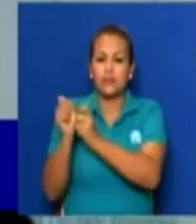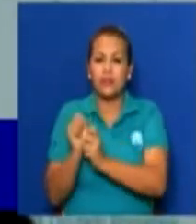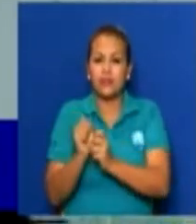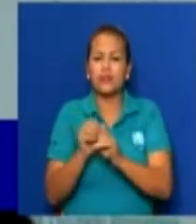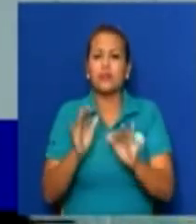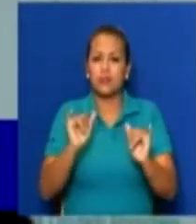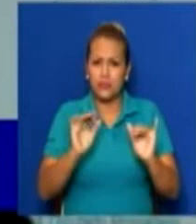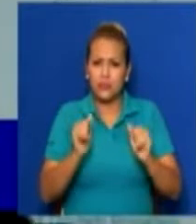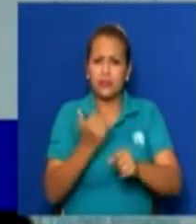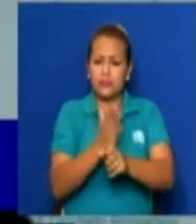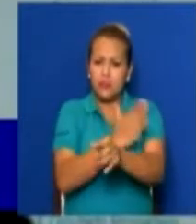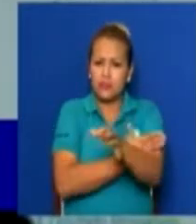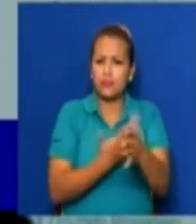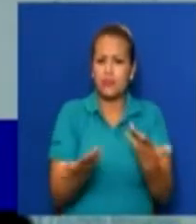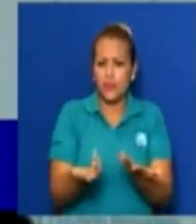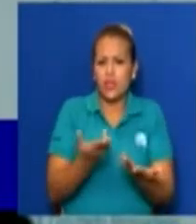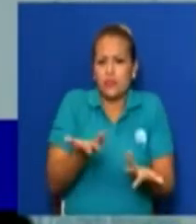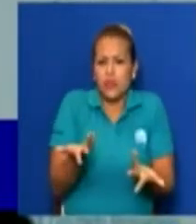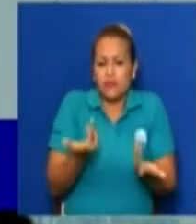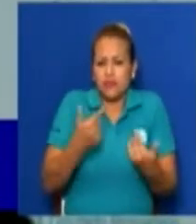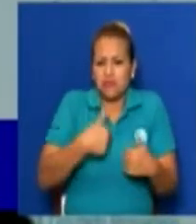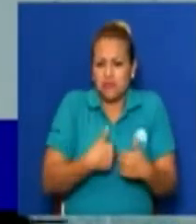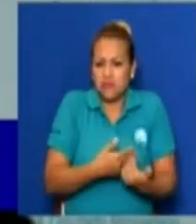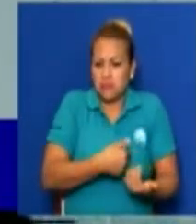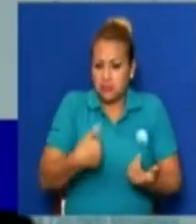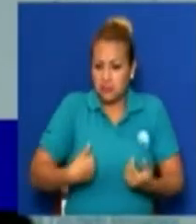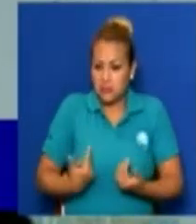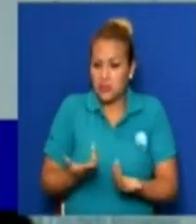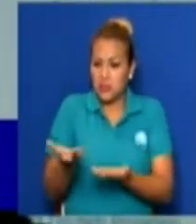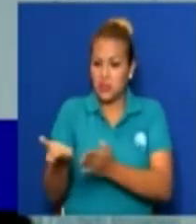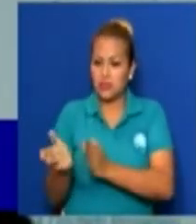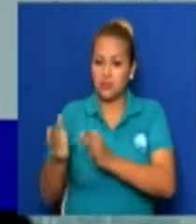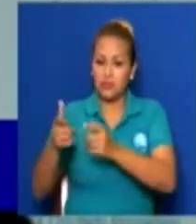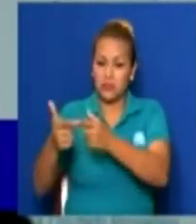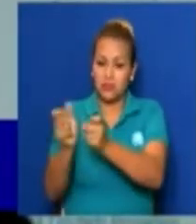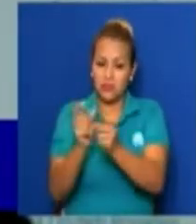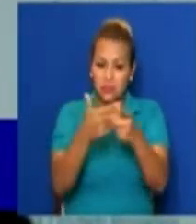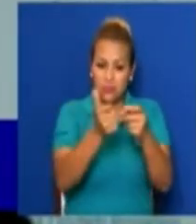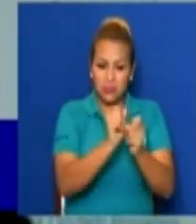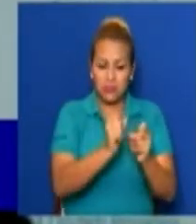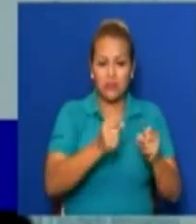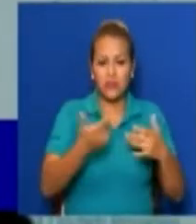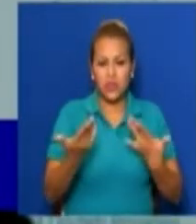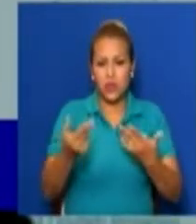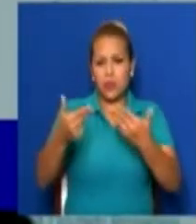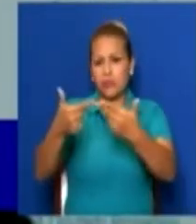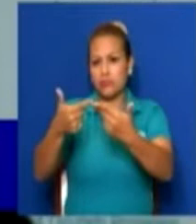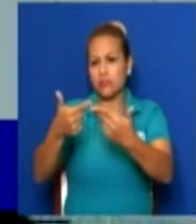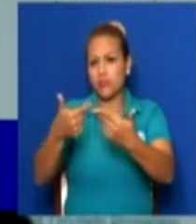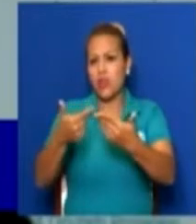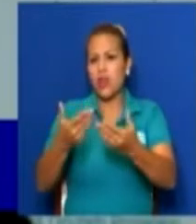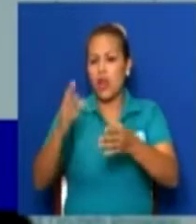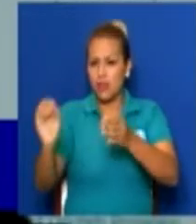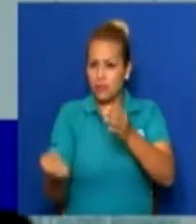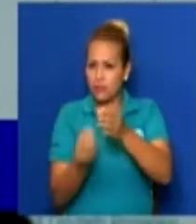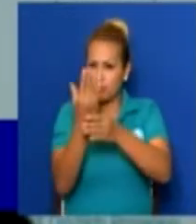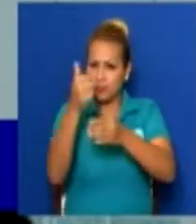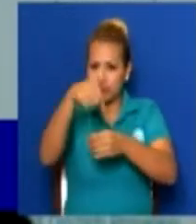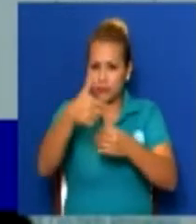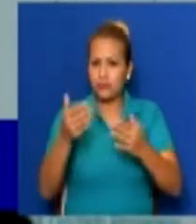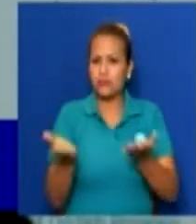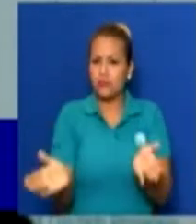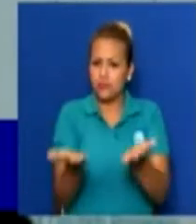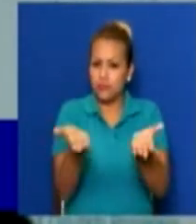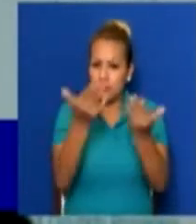una serie de instituciones y organismos dedicados exclusivamente a la promoción de la mujer.